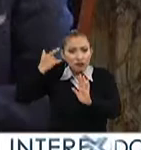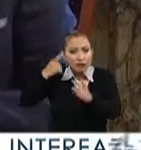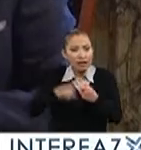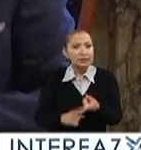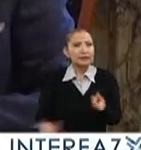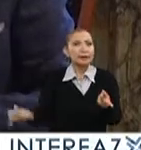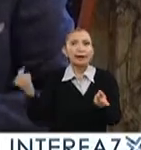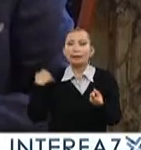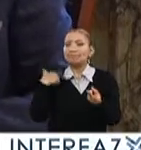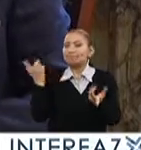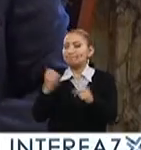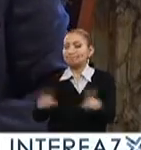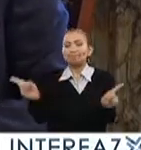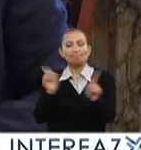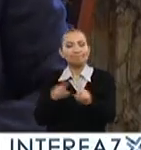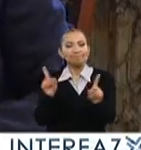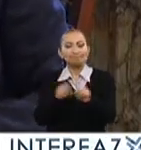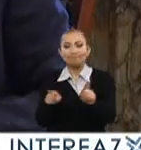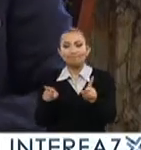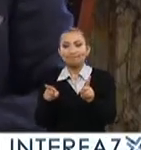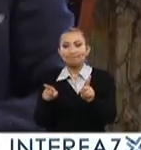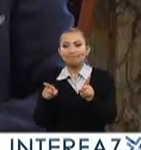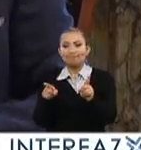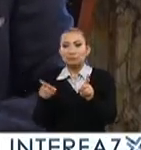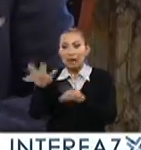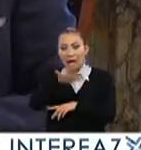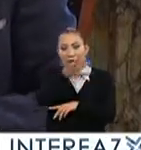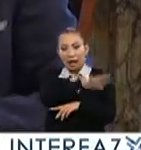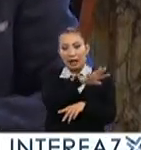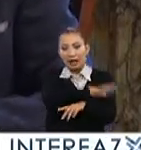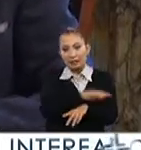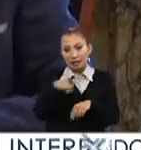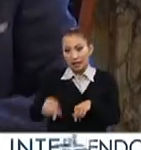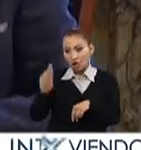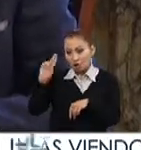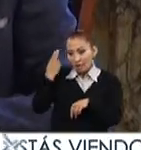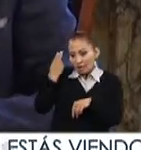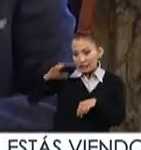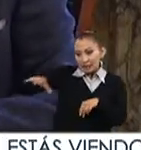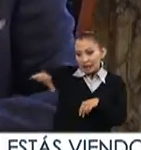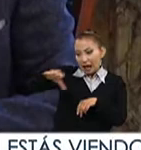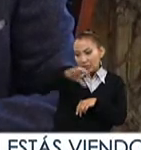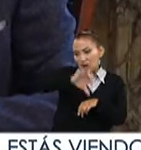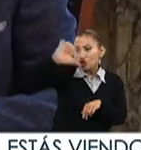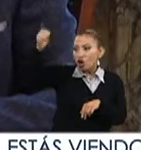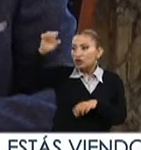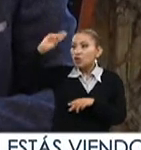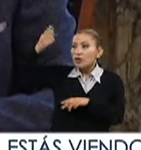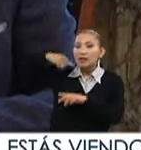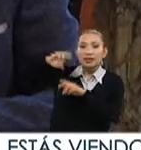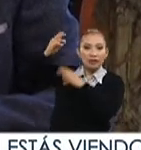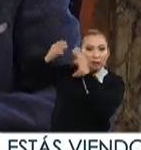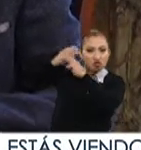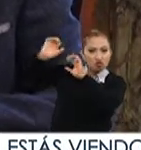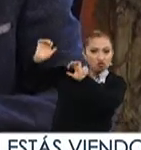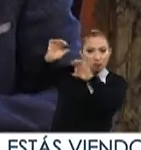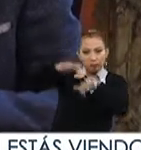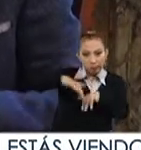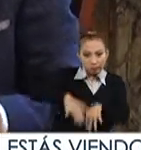conferencias de muchísimos áreas de nuestra universidad y de otras